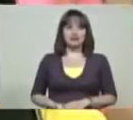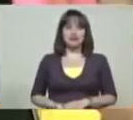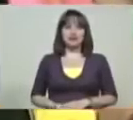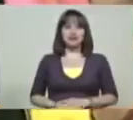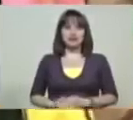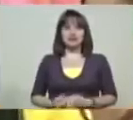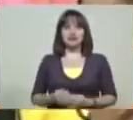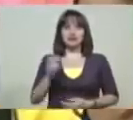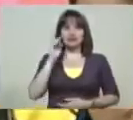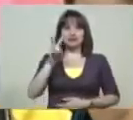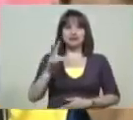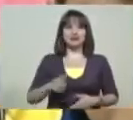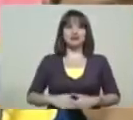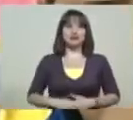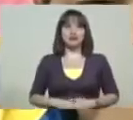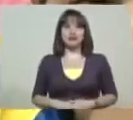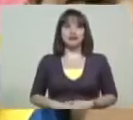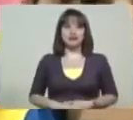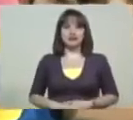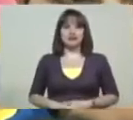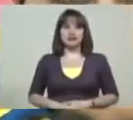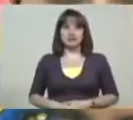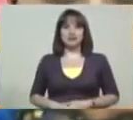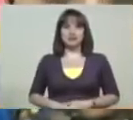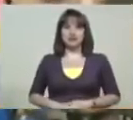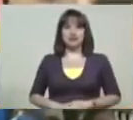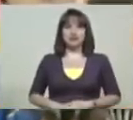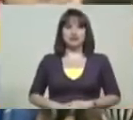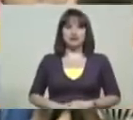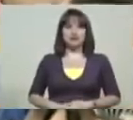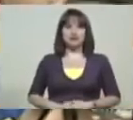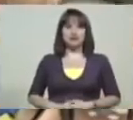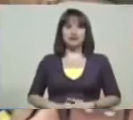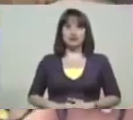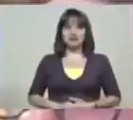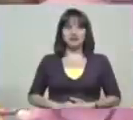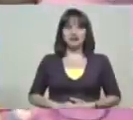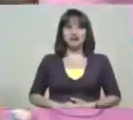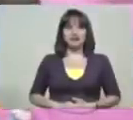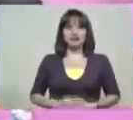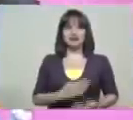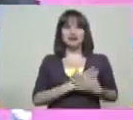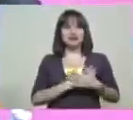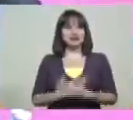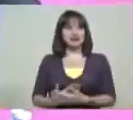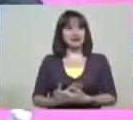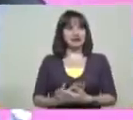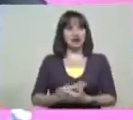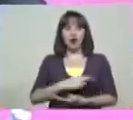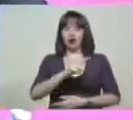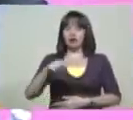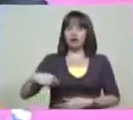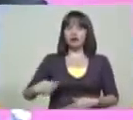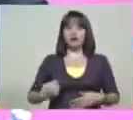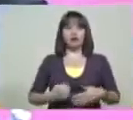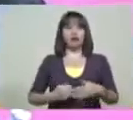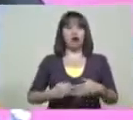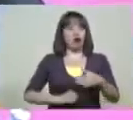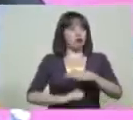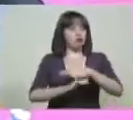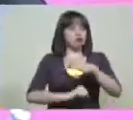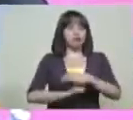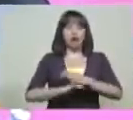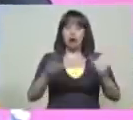intenso, apasionado, como debe ser. Nosotros debemos ser células vivas del gran